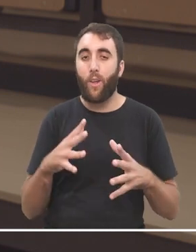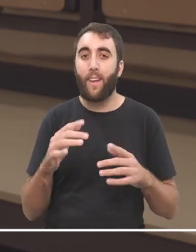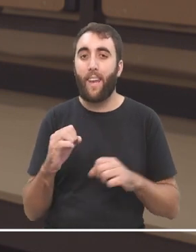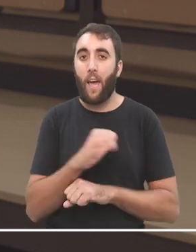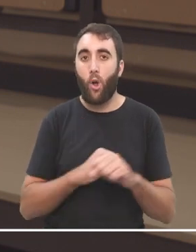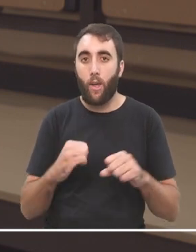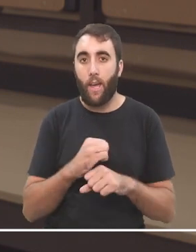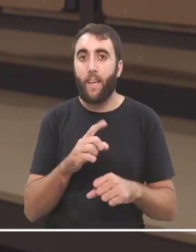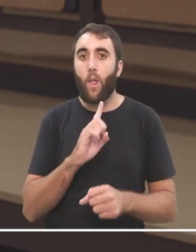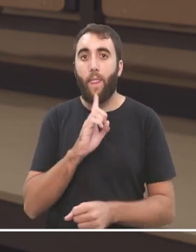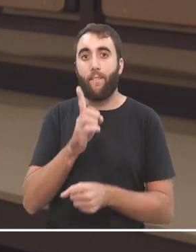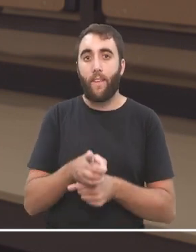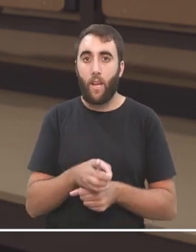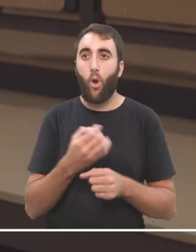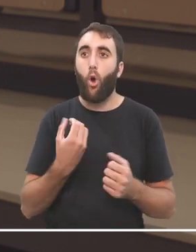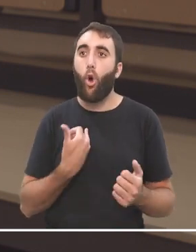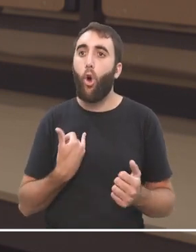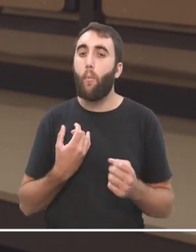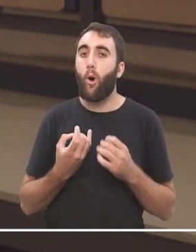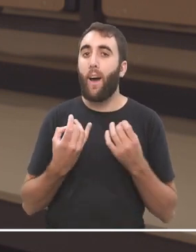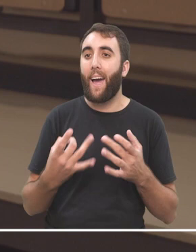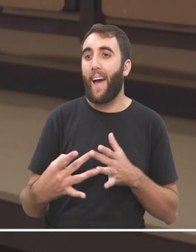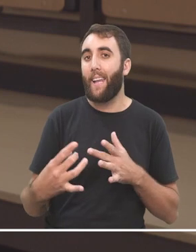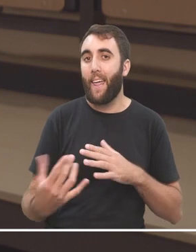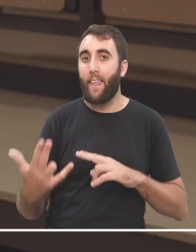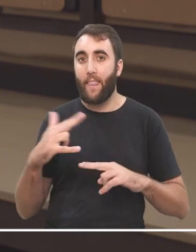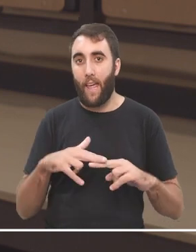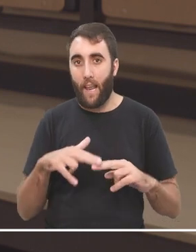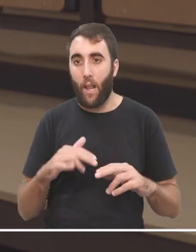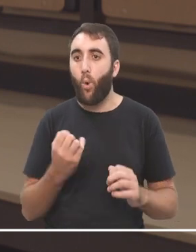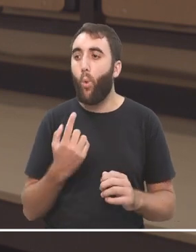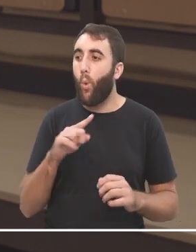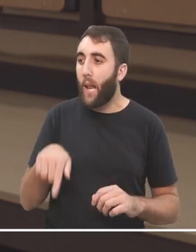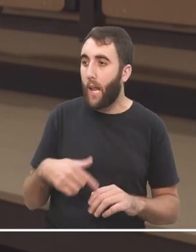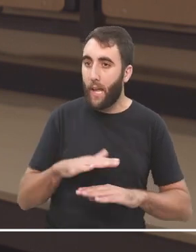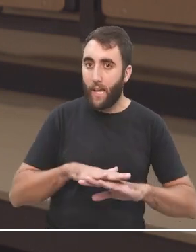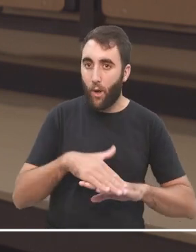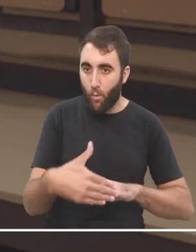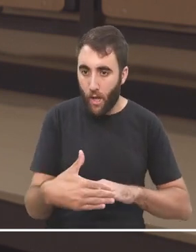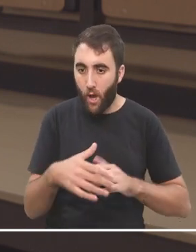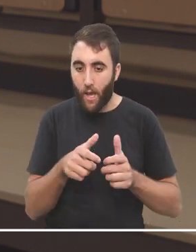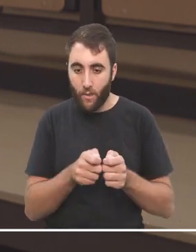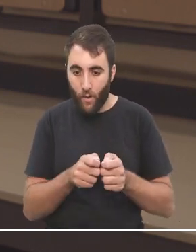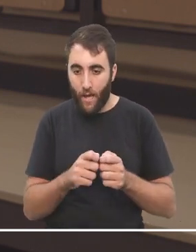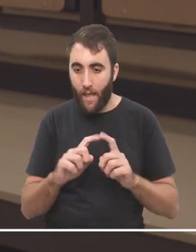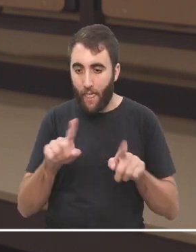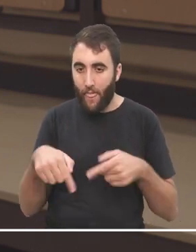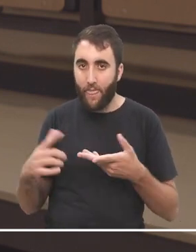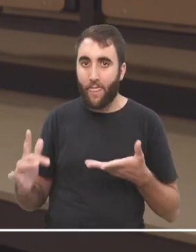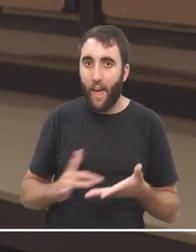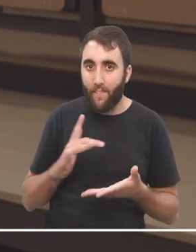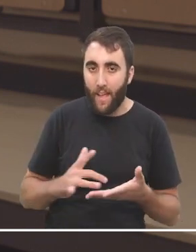es definir qué clase de conexión tenemos, qué clase de terminal utilizamos para conectarnos y qué clase